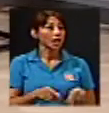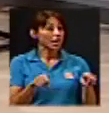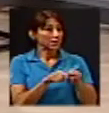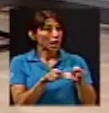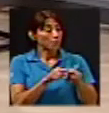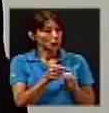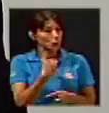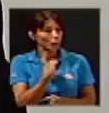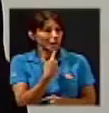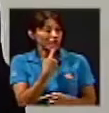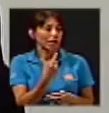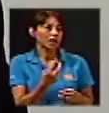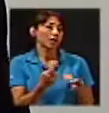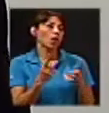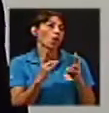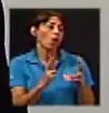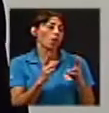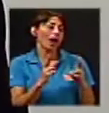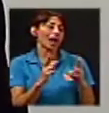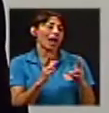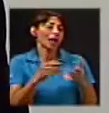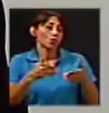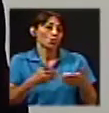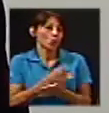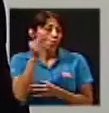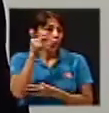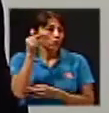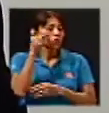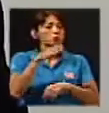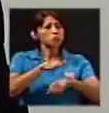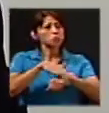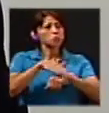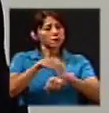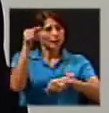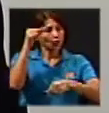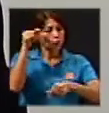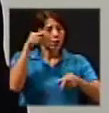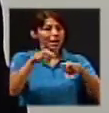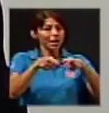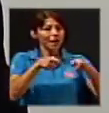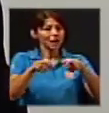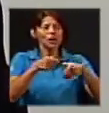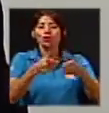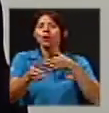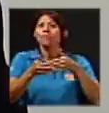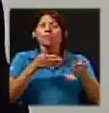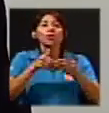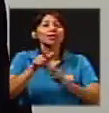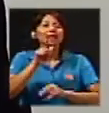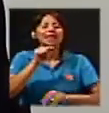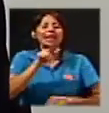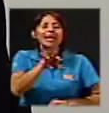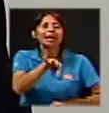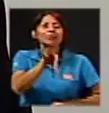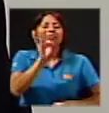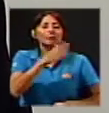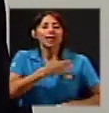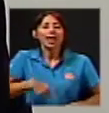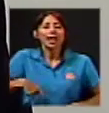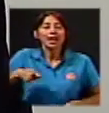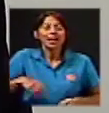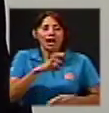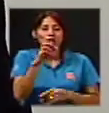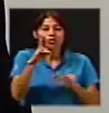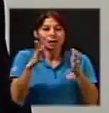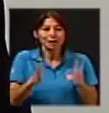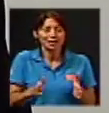que ojalá lo dejen gobernar al nuevo gobierno, no importa a quién elijan los costarricenses, y que muchas